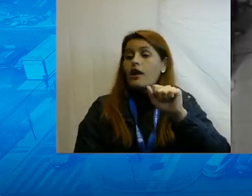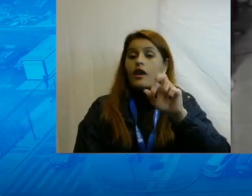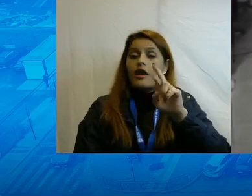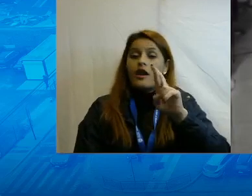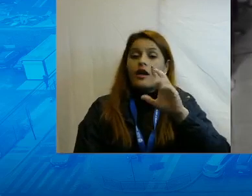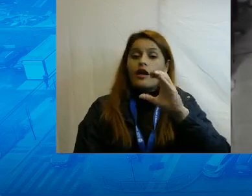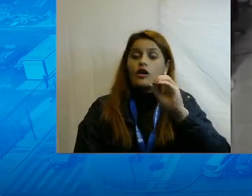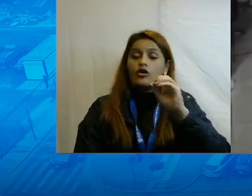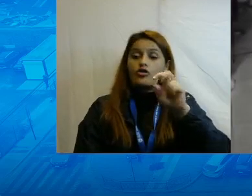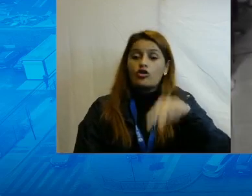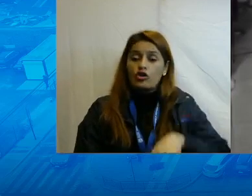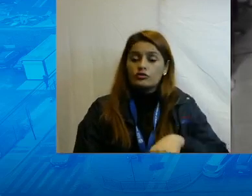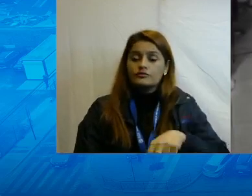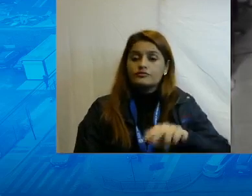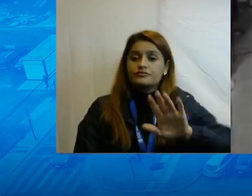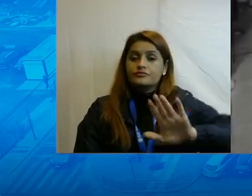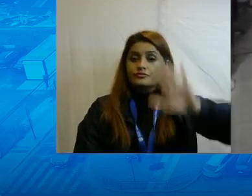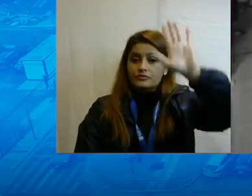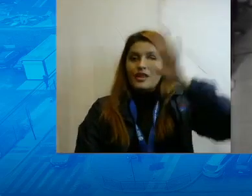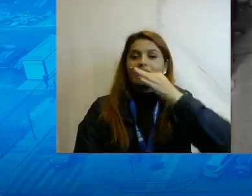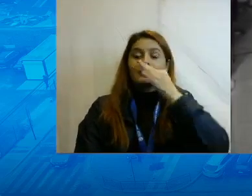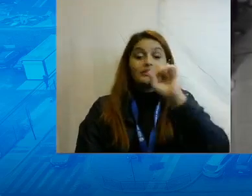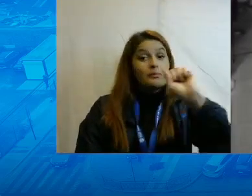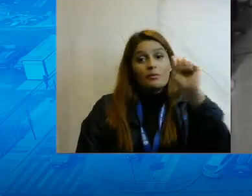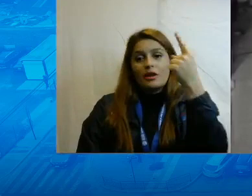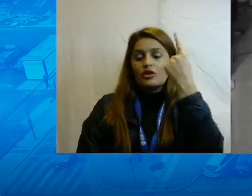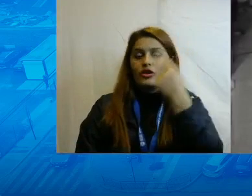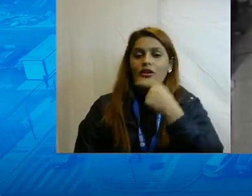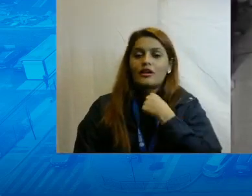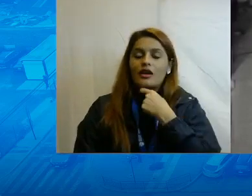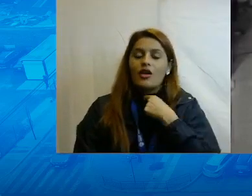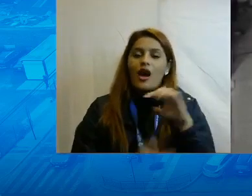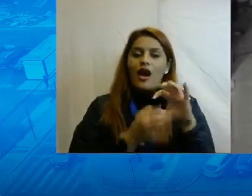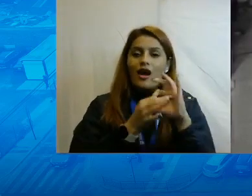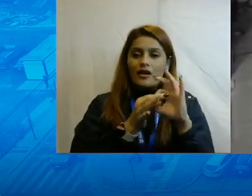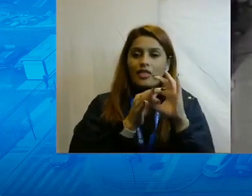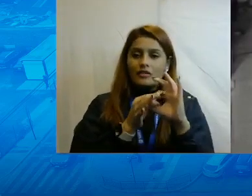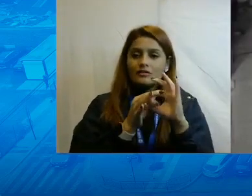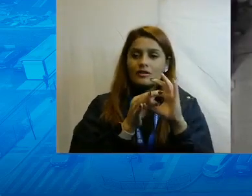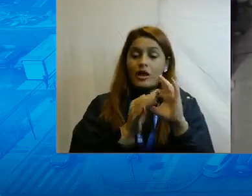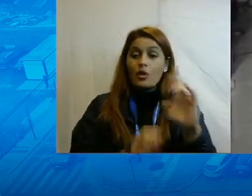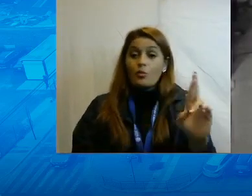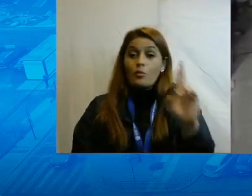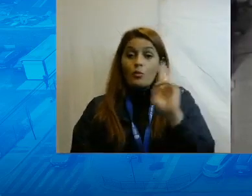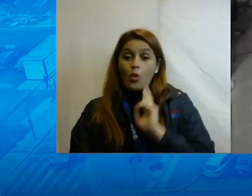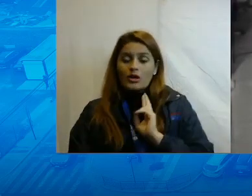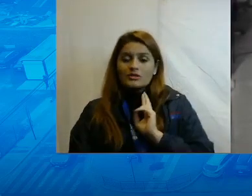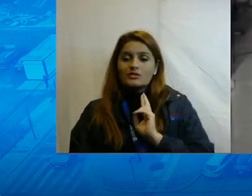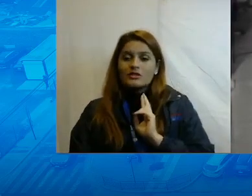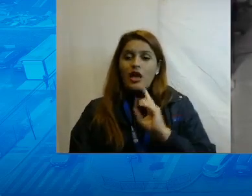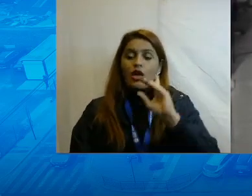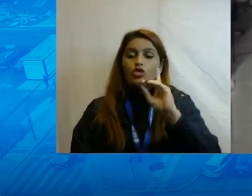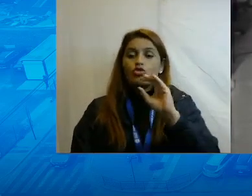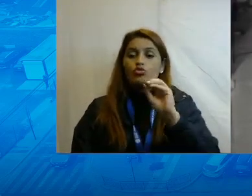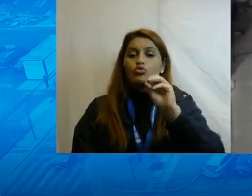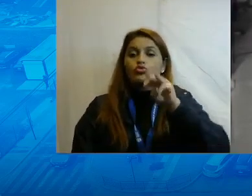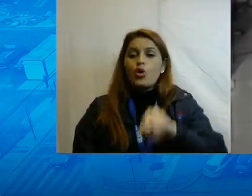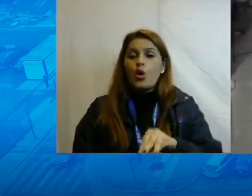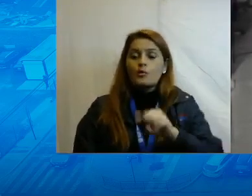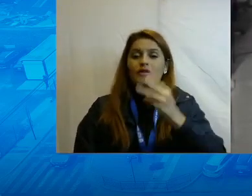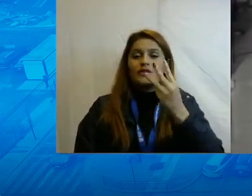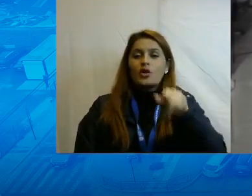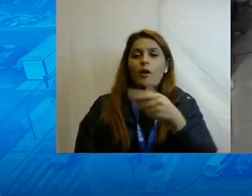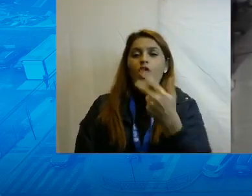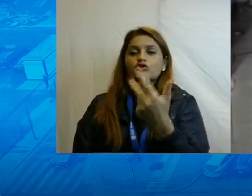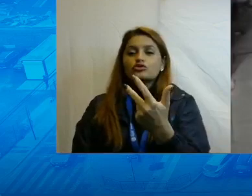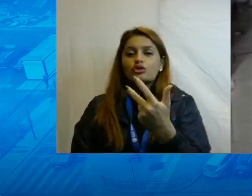Gracias, alcaldesa. Primeramente quisiera agradecer la respuesta de DOM respecto al 3.8